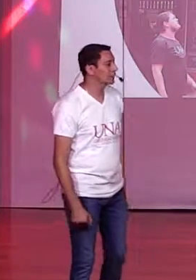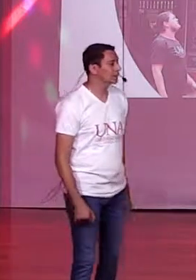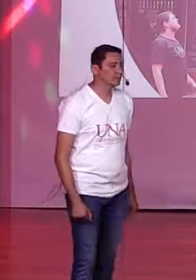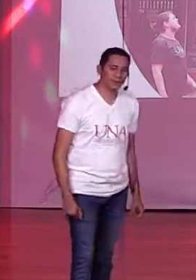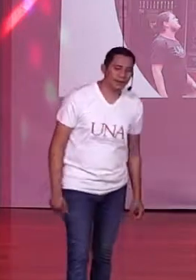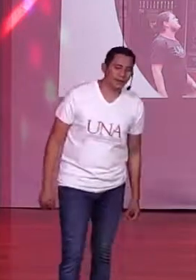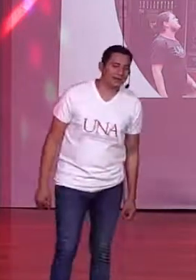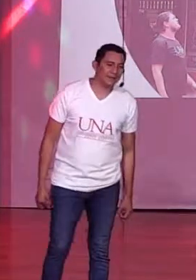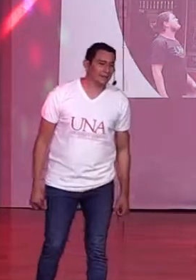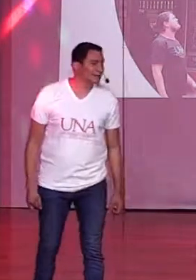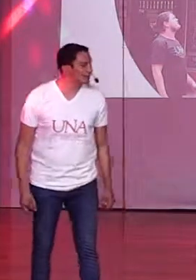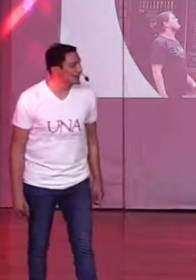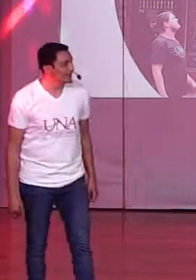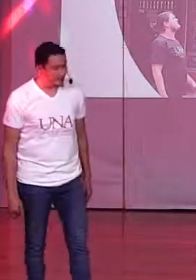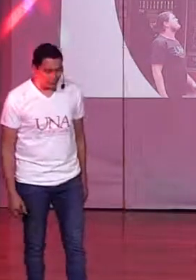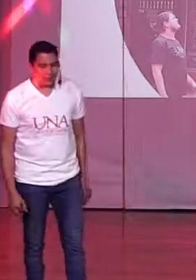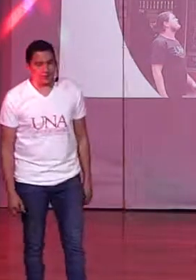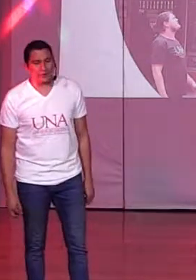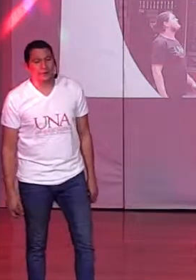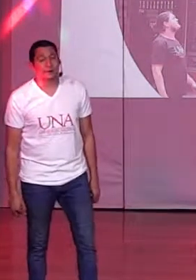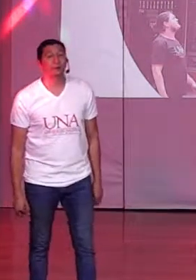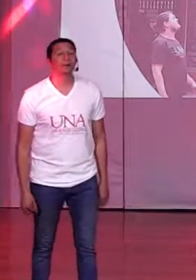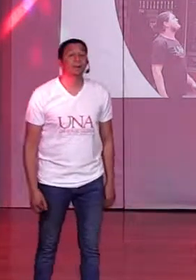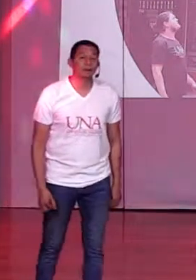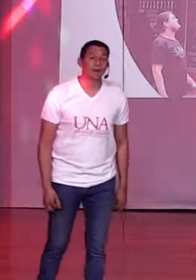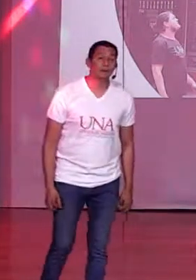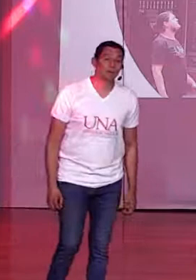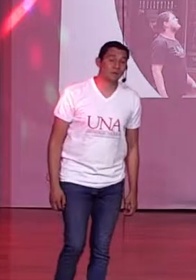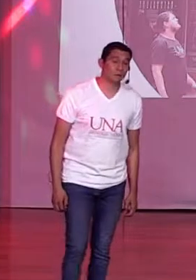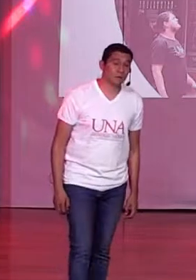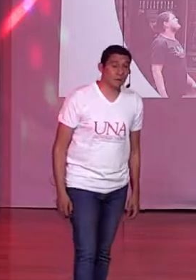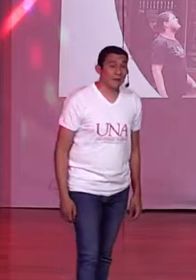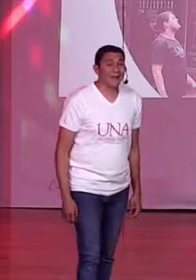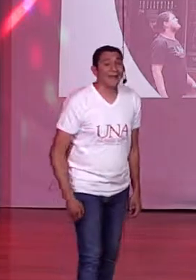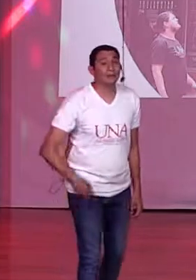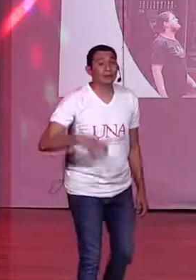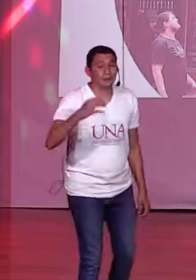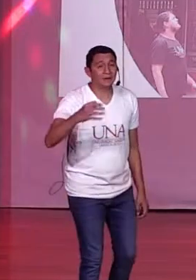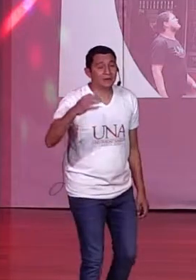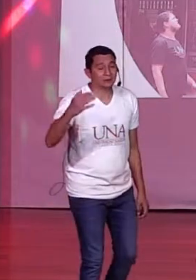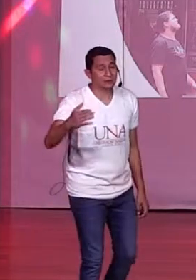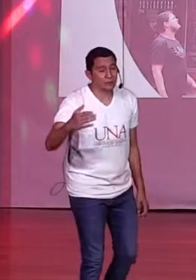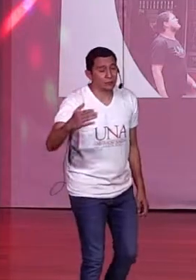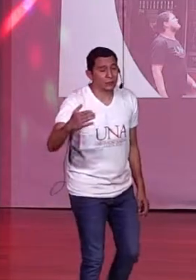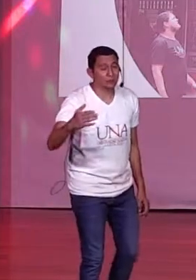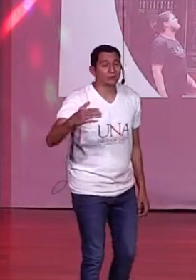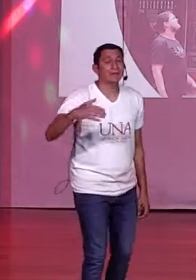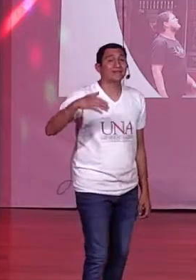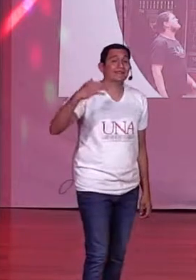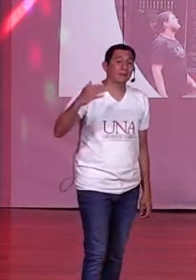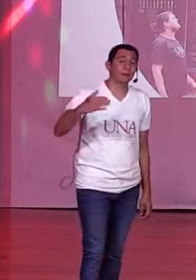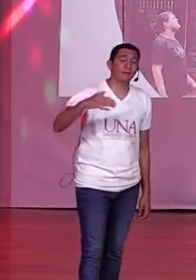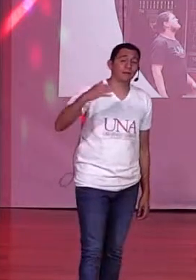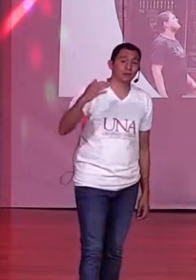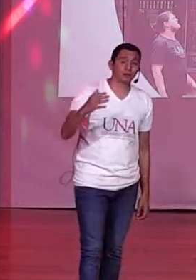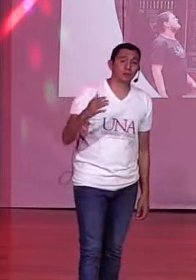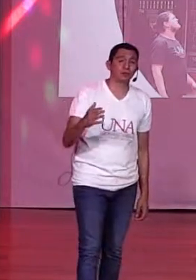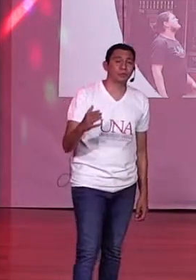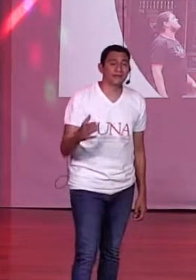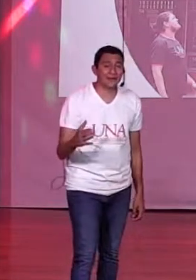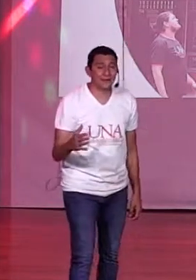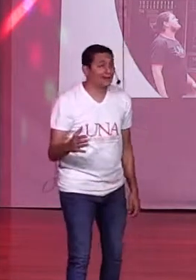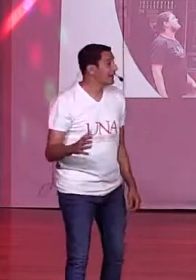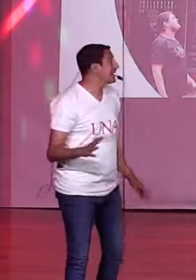un nuevo paso. Ahí bien, están las excelente. 3 frases hasta el momento. Muy bien. Continuamos con la información. En la Universidad Nacional contamos con el Sistema de